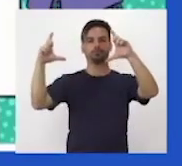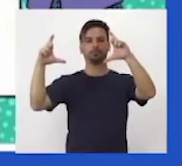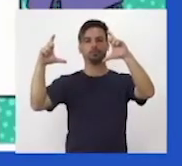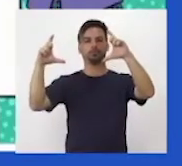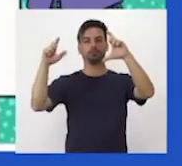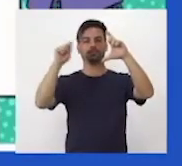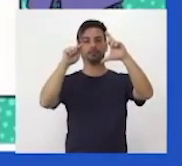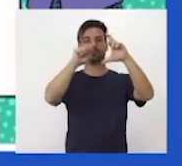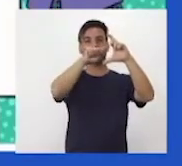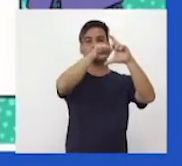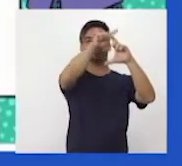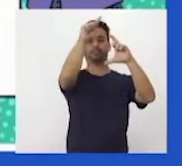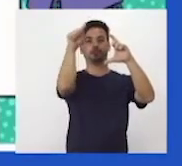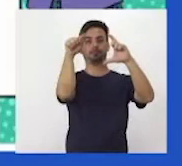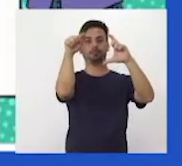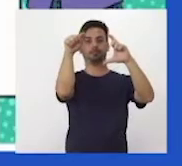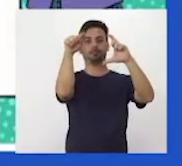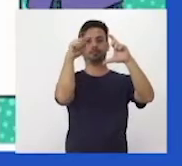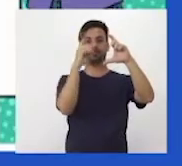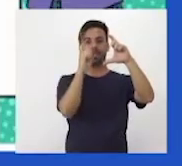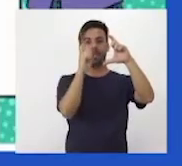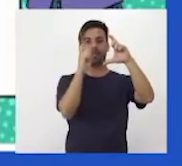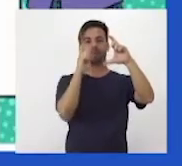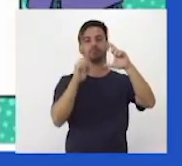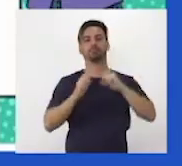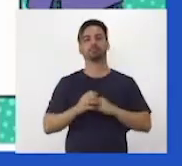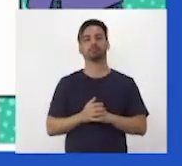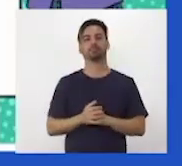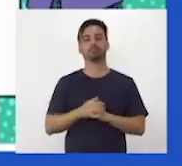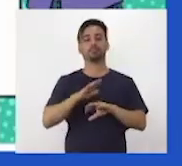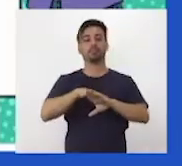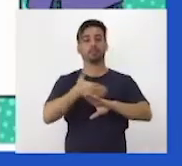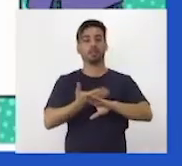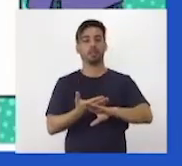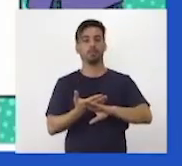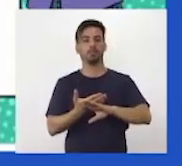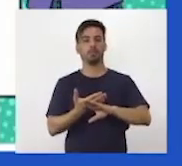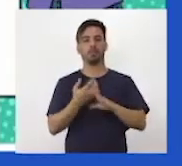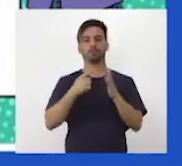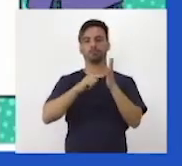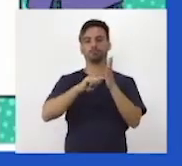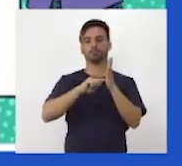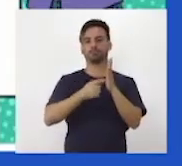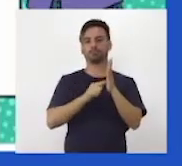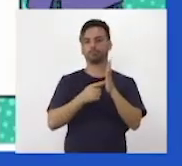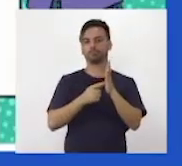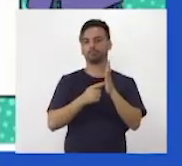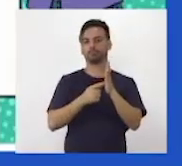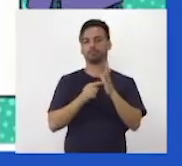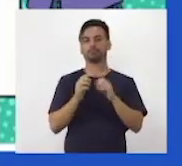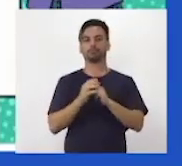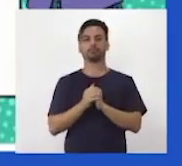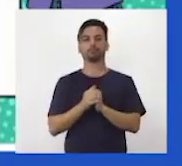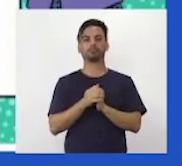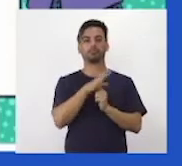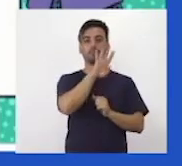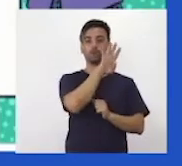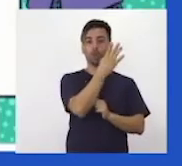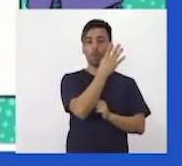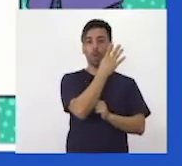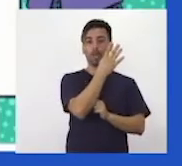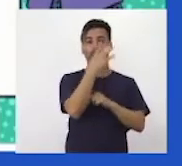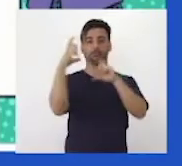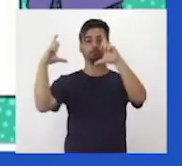primer término del polinomio, que es x. Y luego vamos